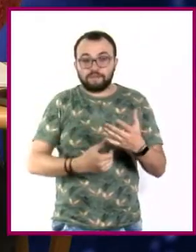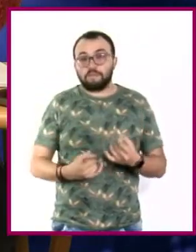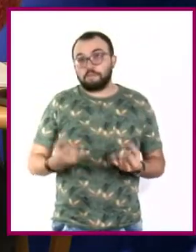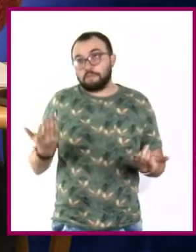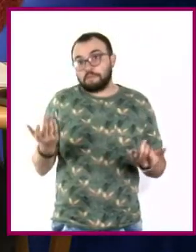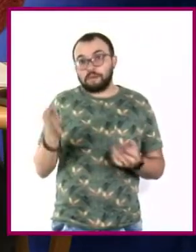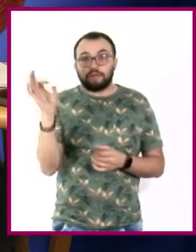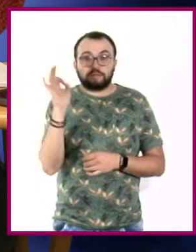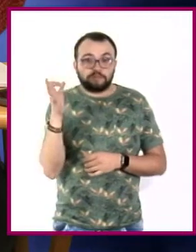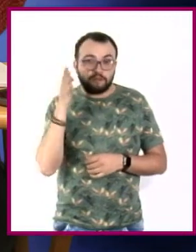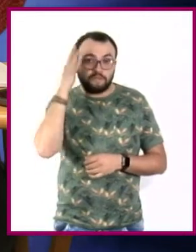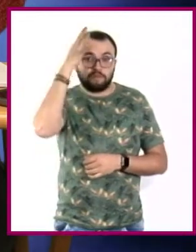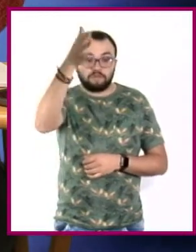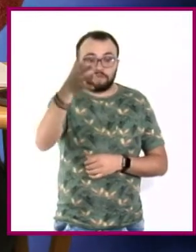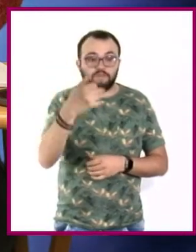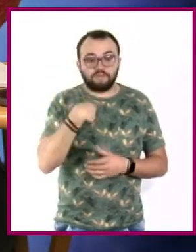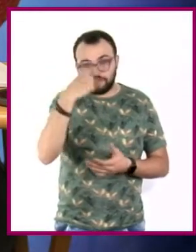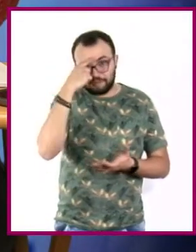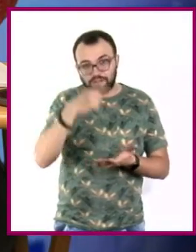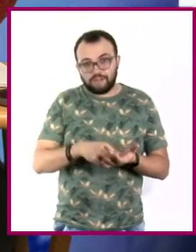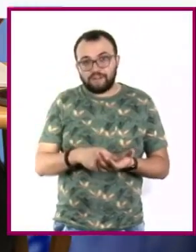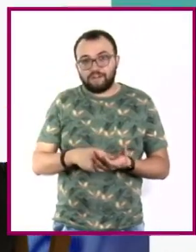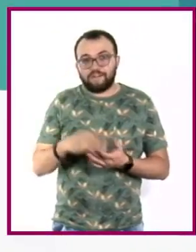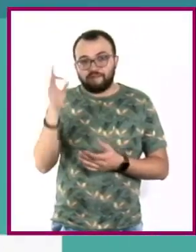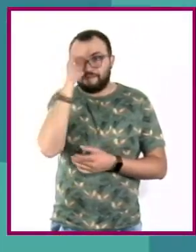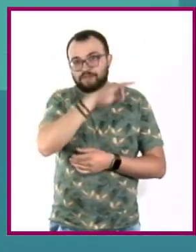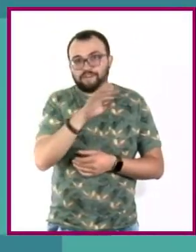un futuro ya no sea tan ficticia.